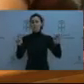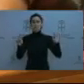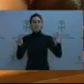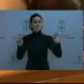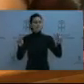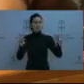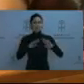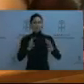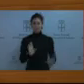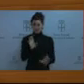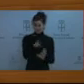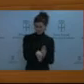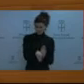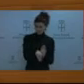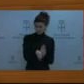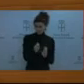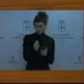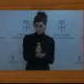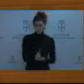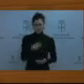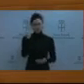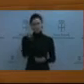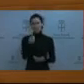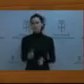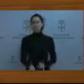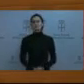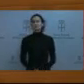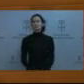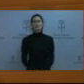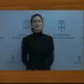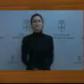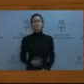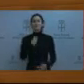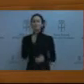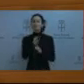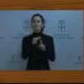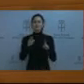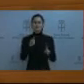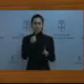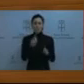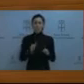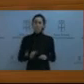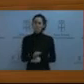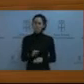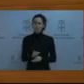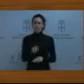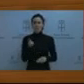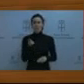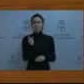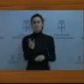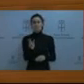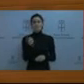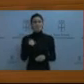embarcarnos en esa aventura? Yo creo que no. Ya lo ha comentado el aportado de foro. Proponen líneas de subvenciones que ya